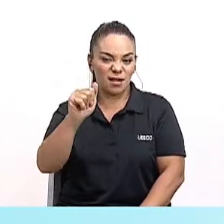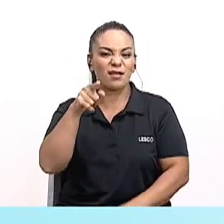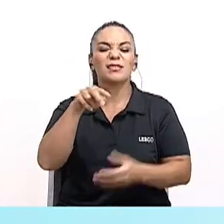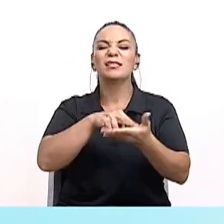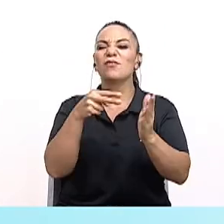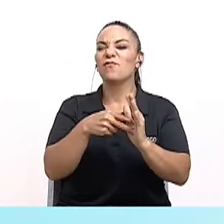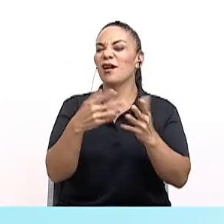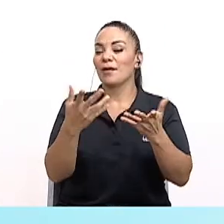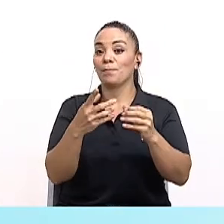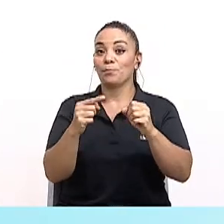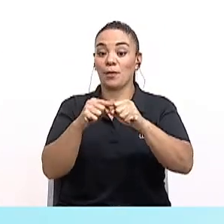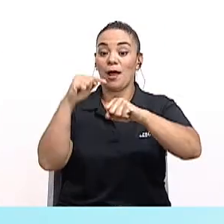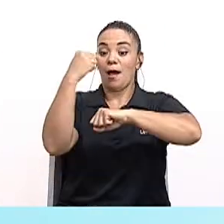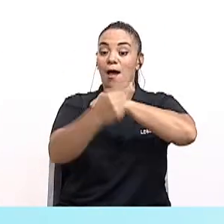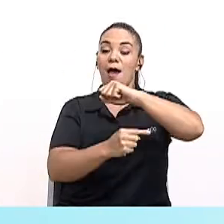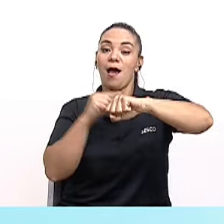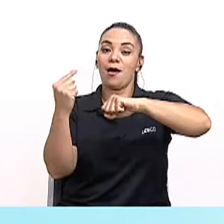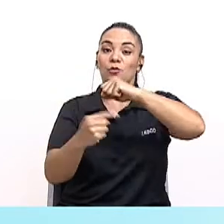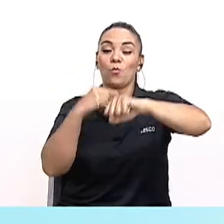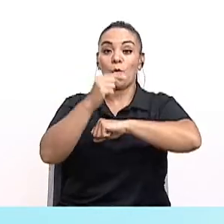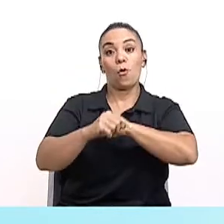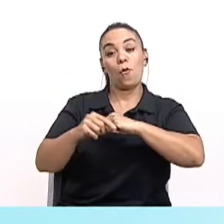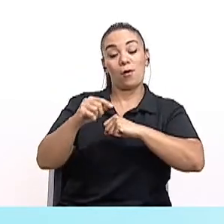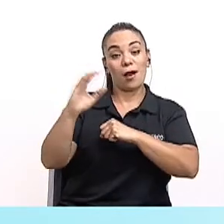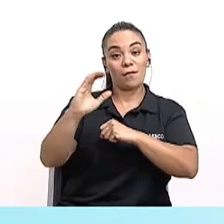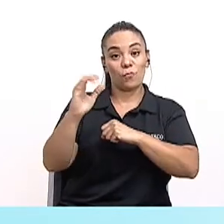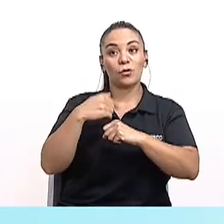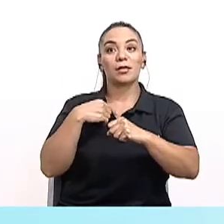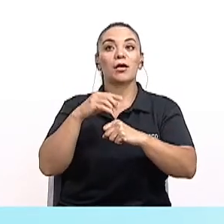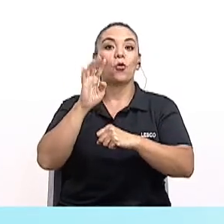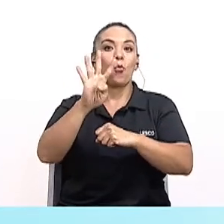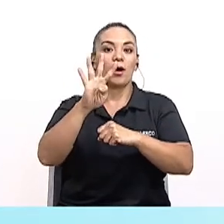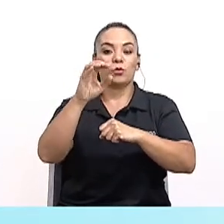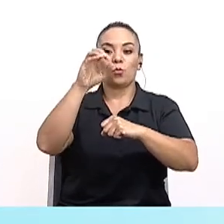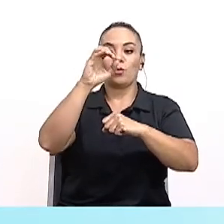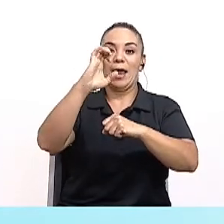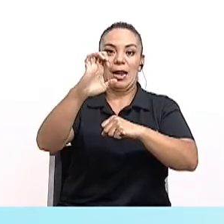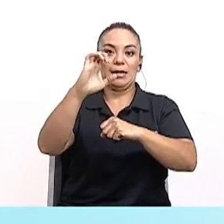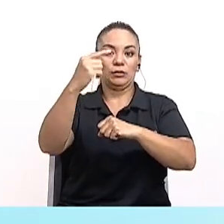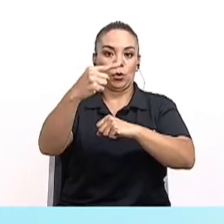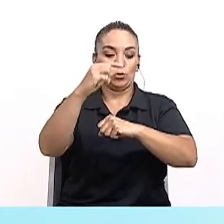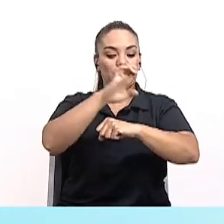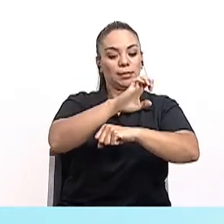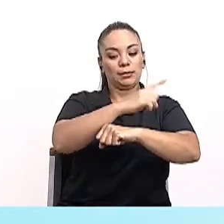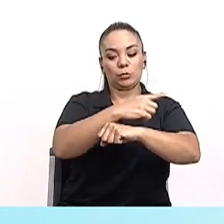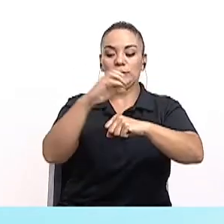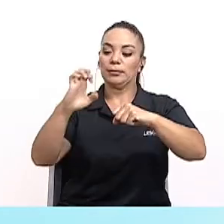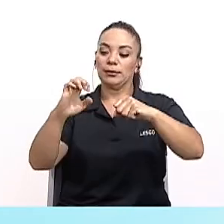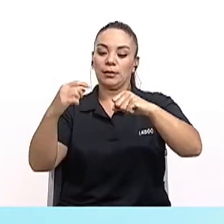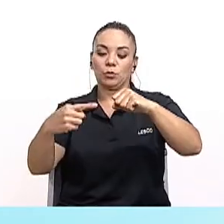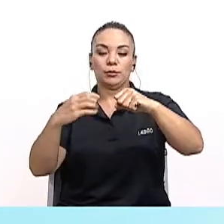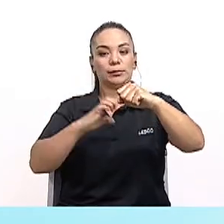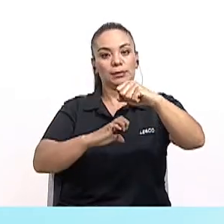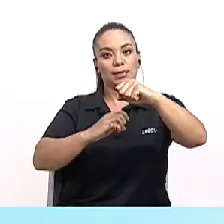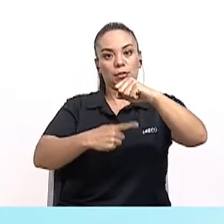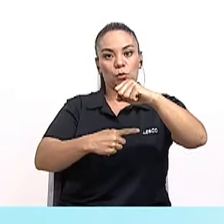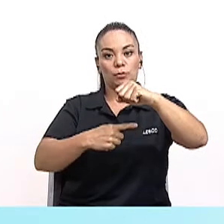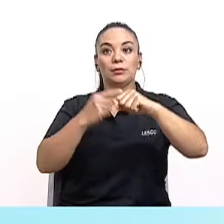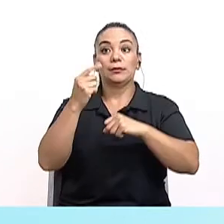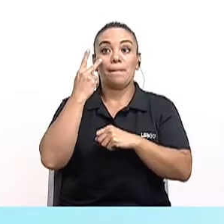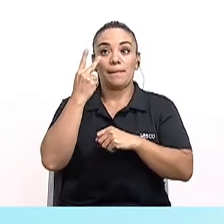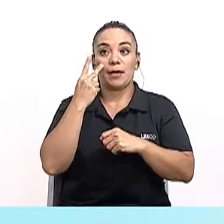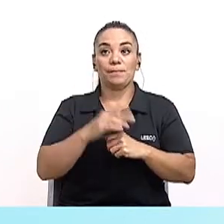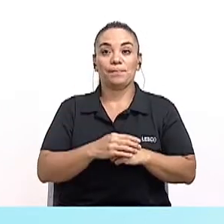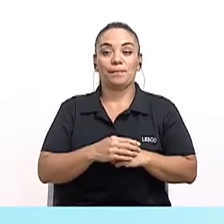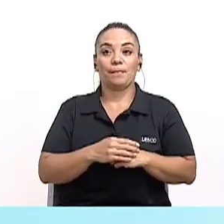que un átomo de carbono tiene 4 electrones para compartir. Como podemos ver en este pequeño modelo de acá, Ok, yo tengo esto que va a